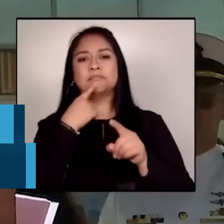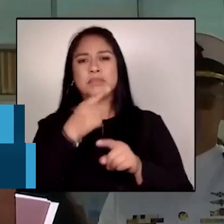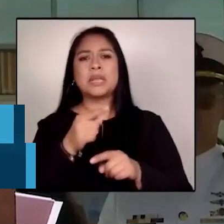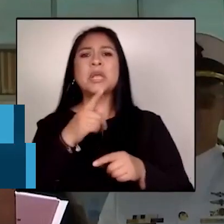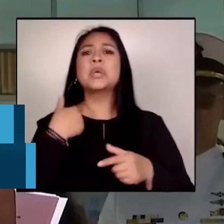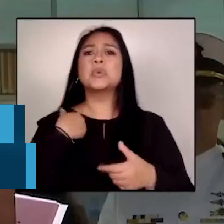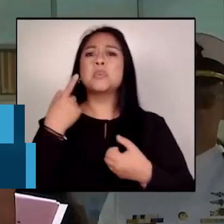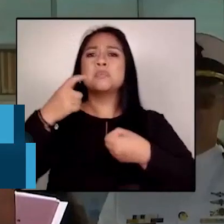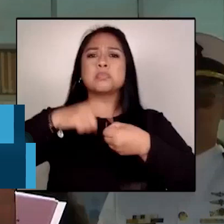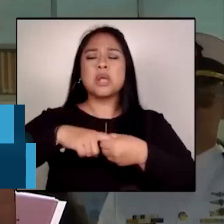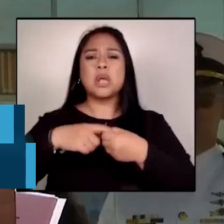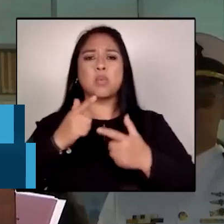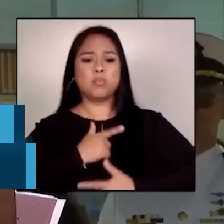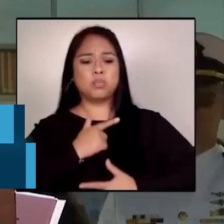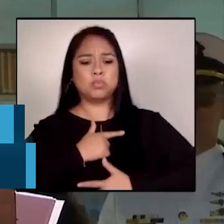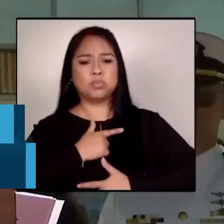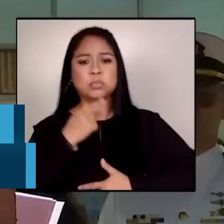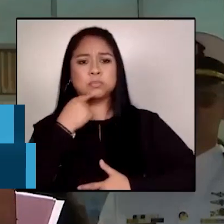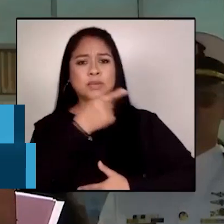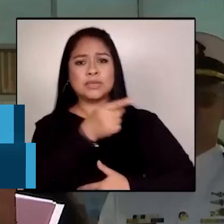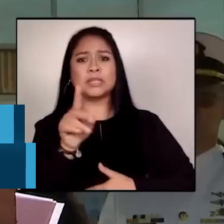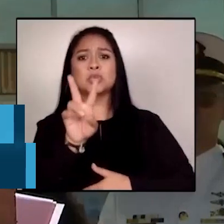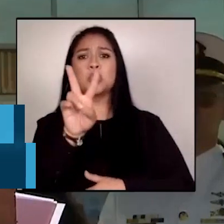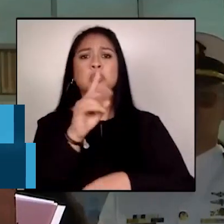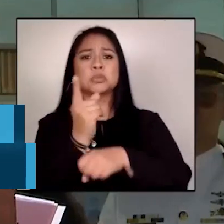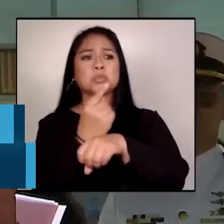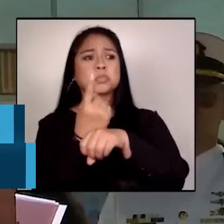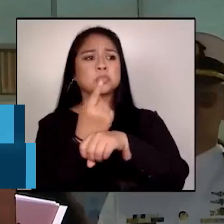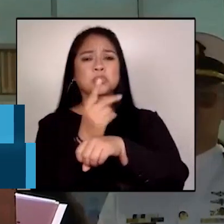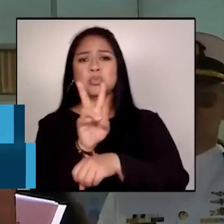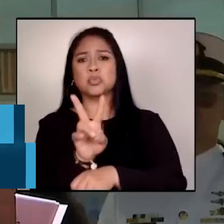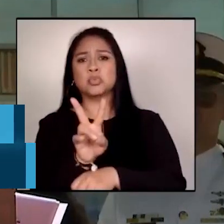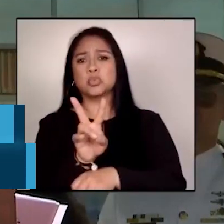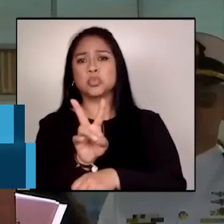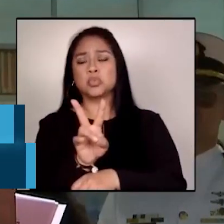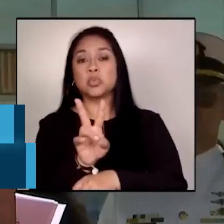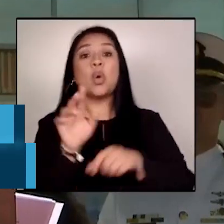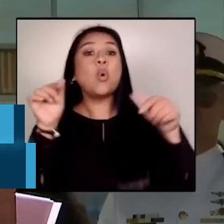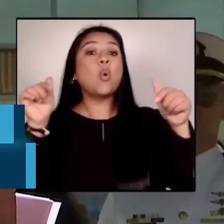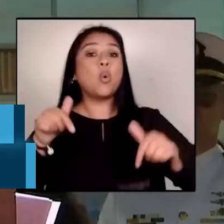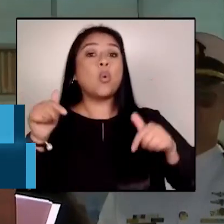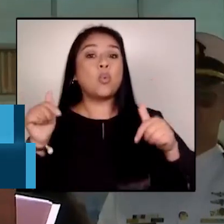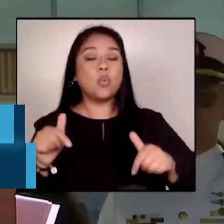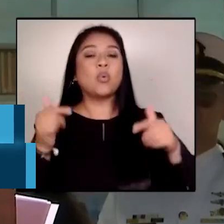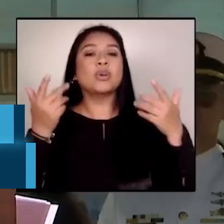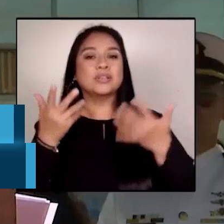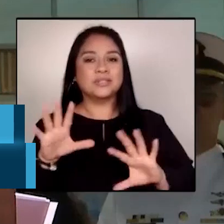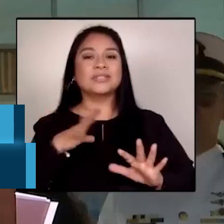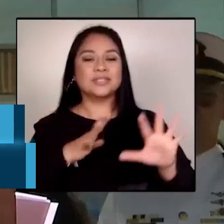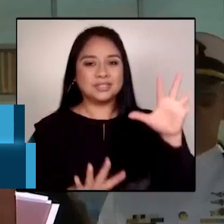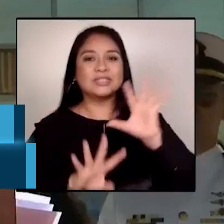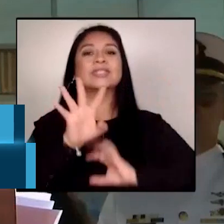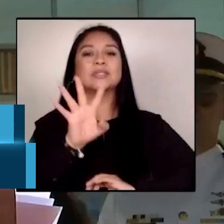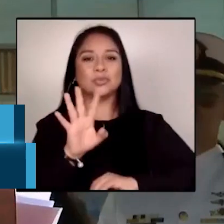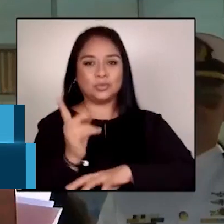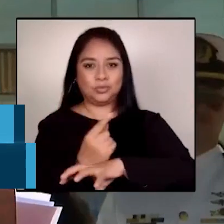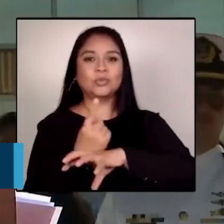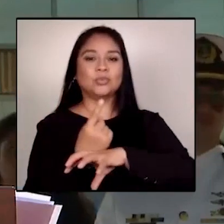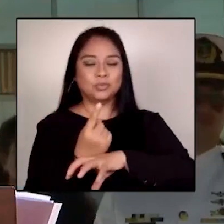cuando entré tenía dos helicópteros hoy quedan 14